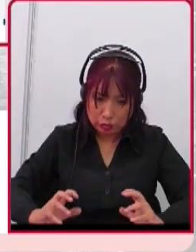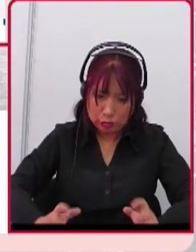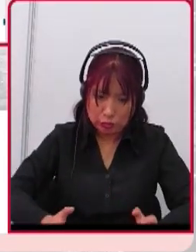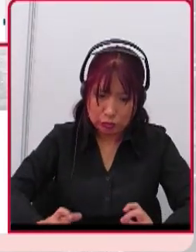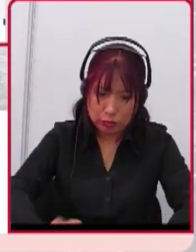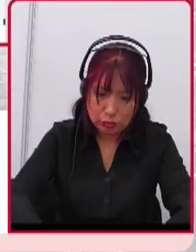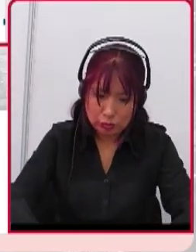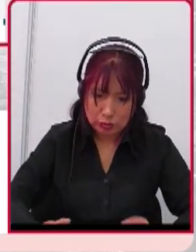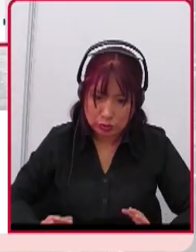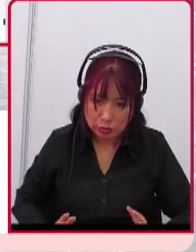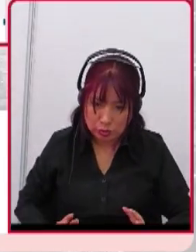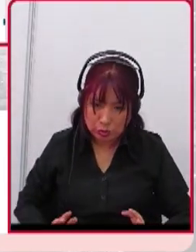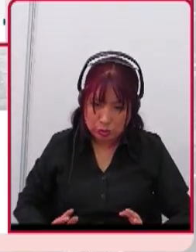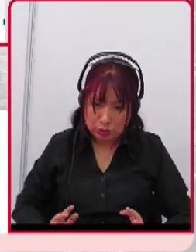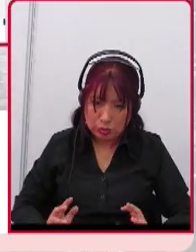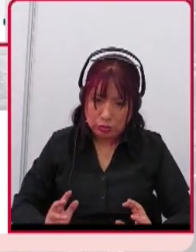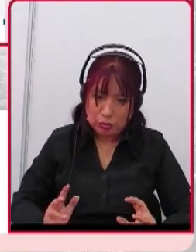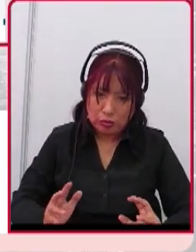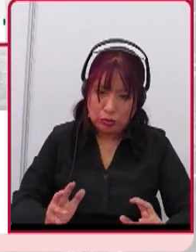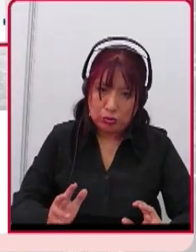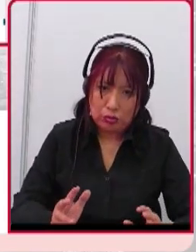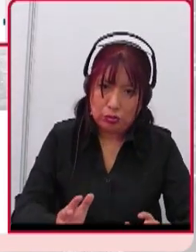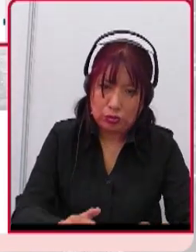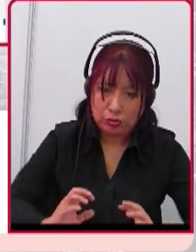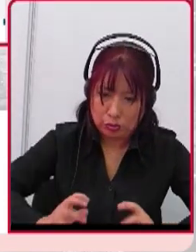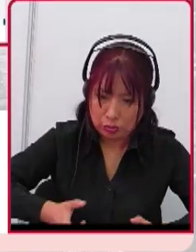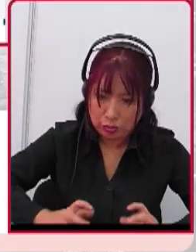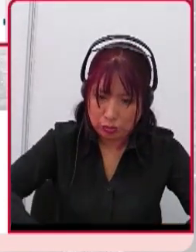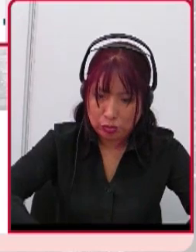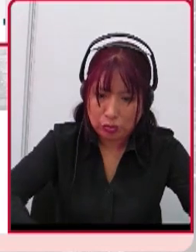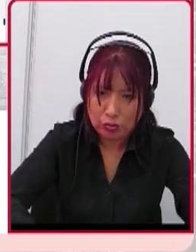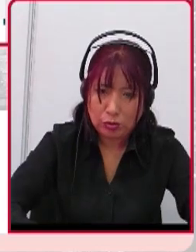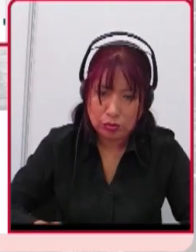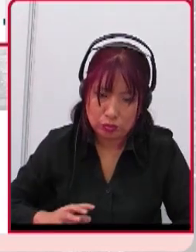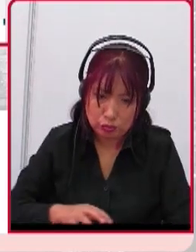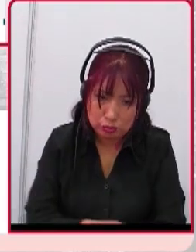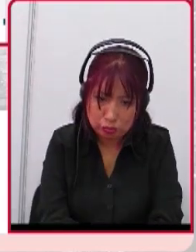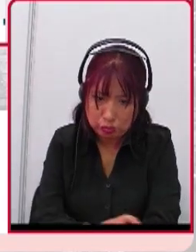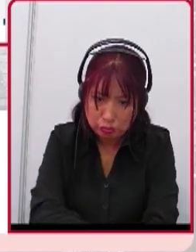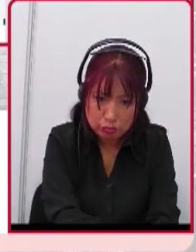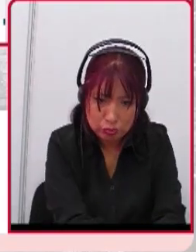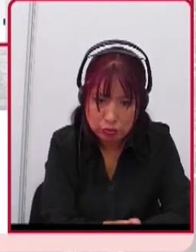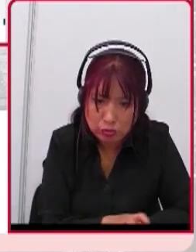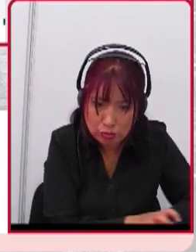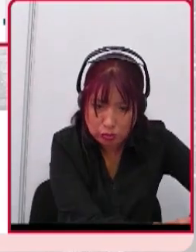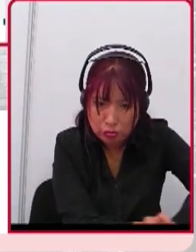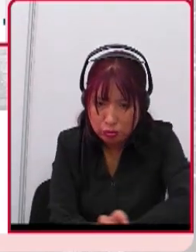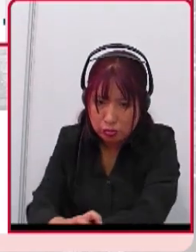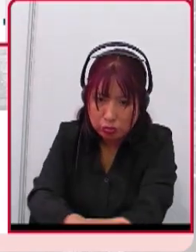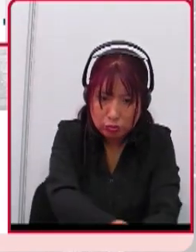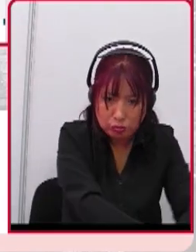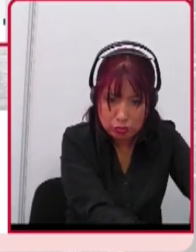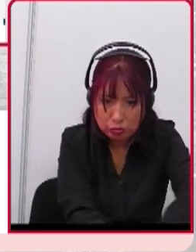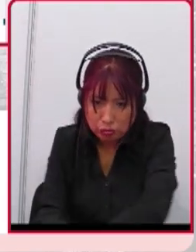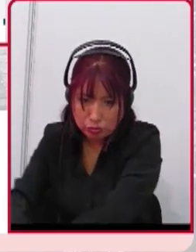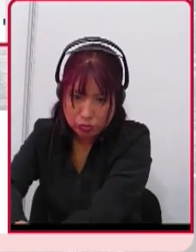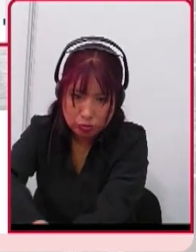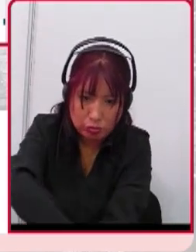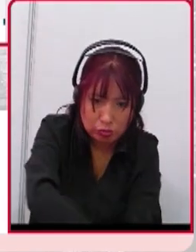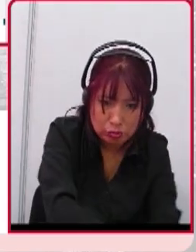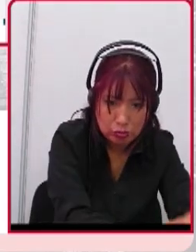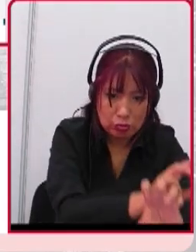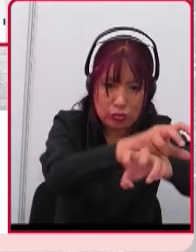de orugas, un motor eléctrico con catalina de tracción y una polea de dentado. Esto directamente podemos decir que se